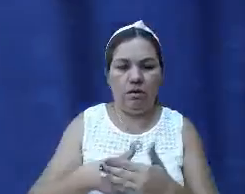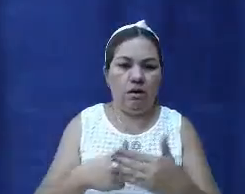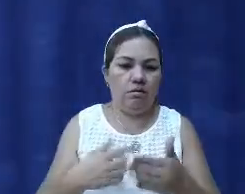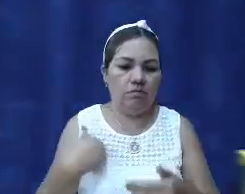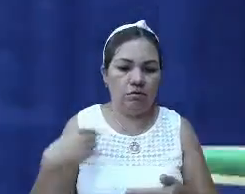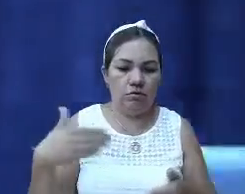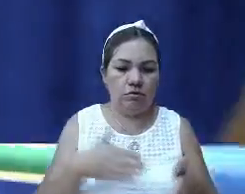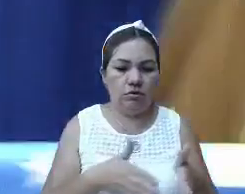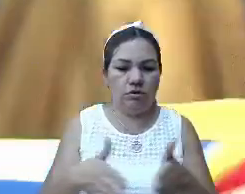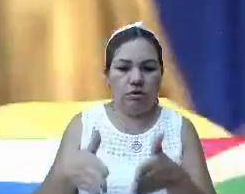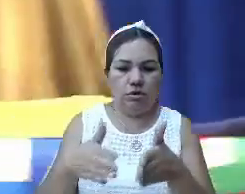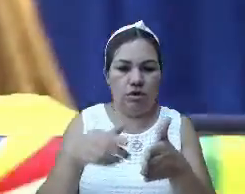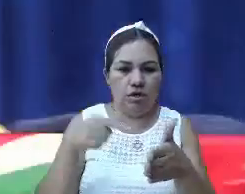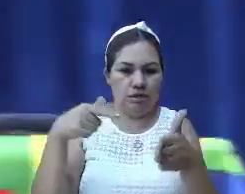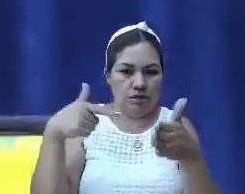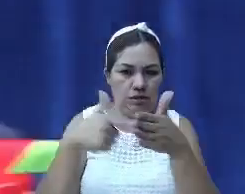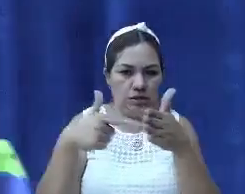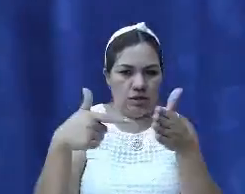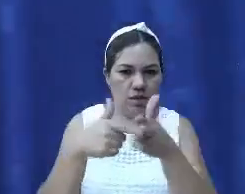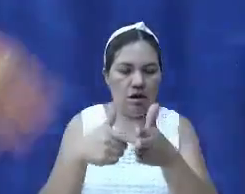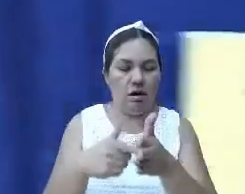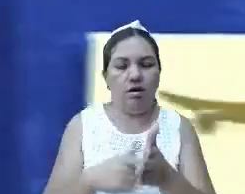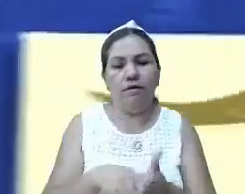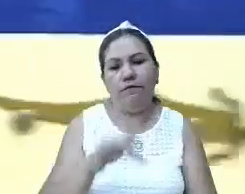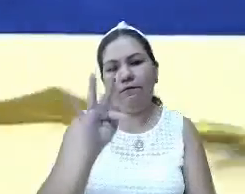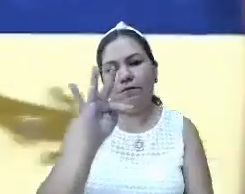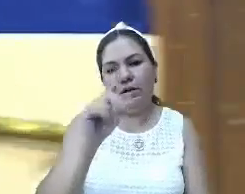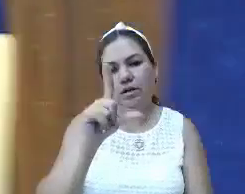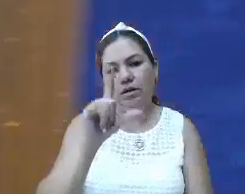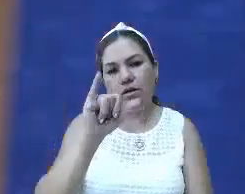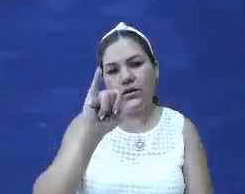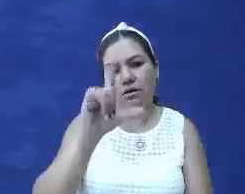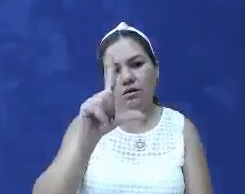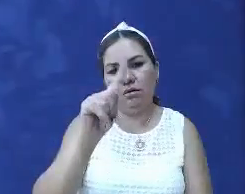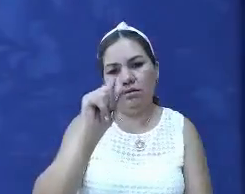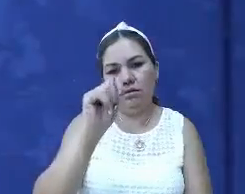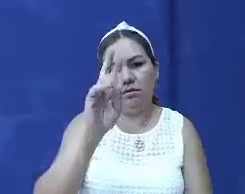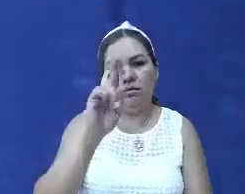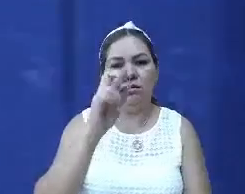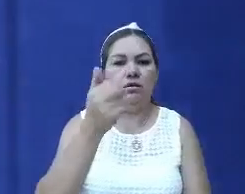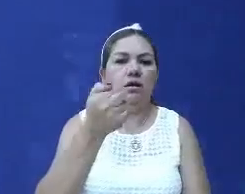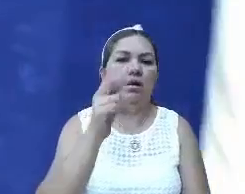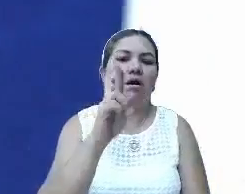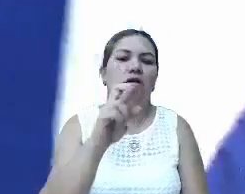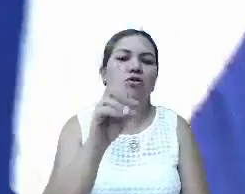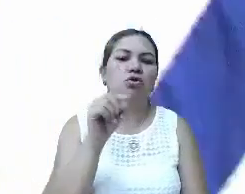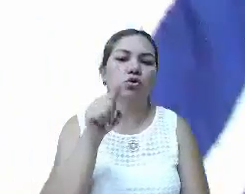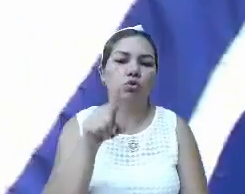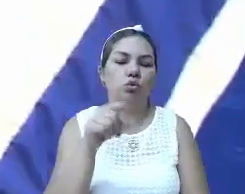por dónde entrar y filtrar su agua mala de pecado en tu vida,